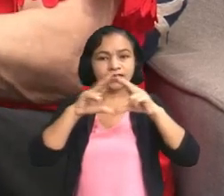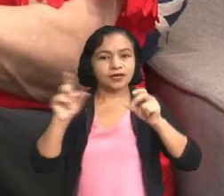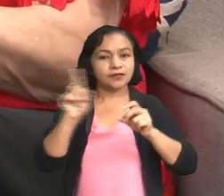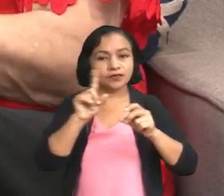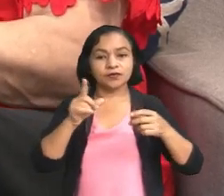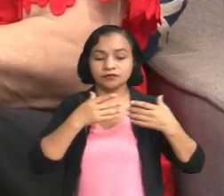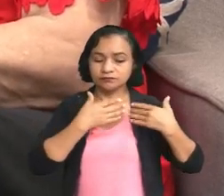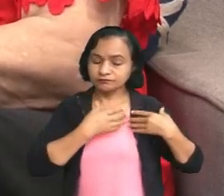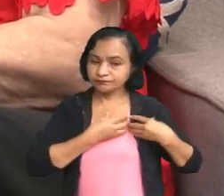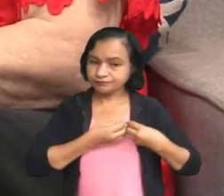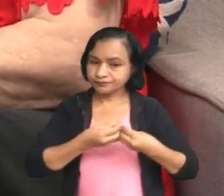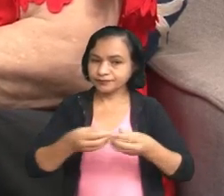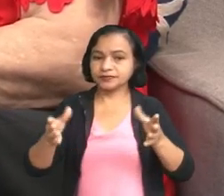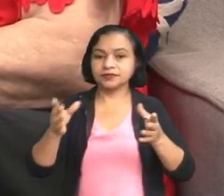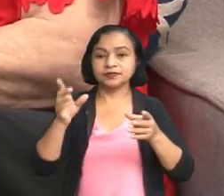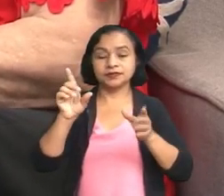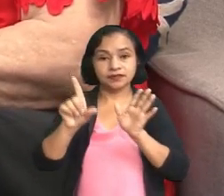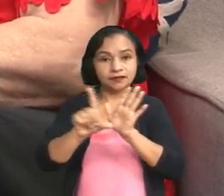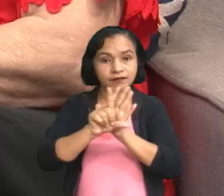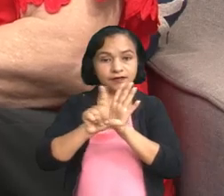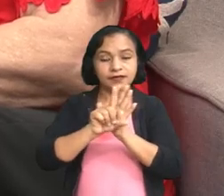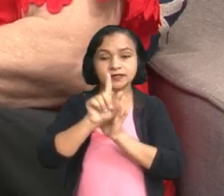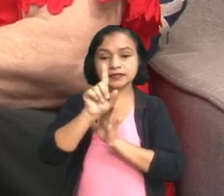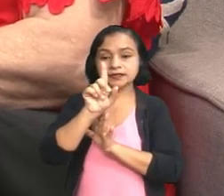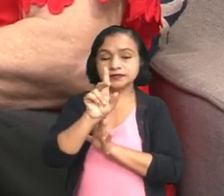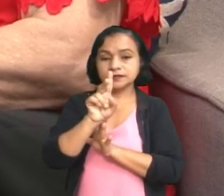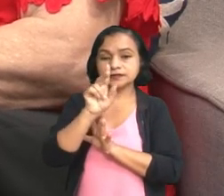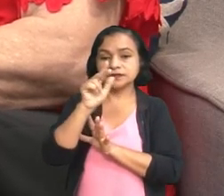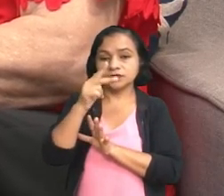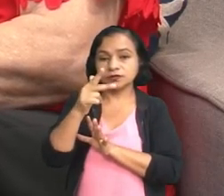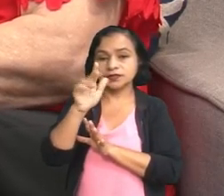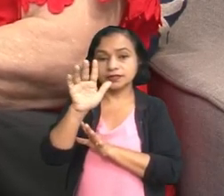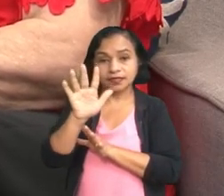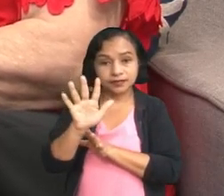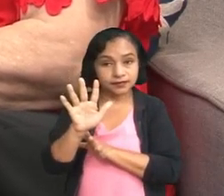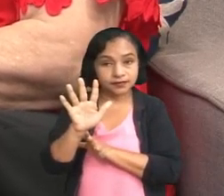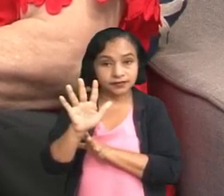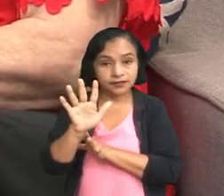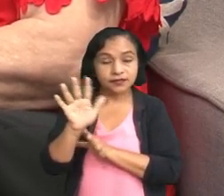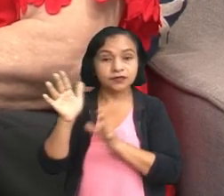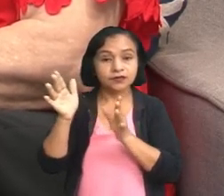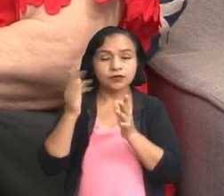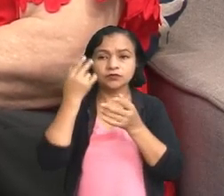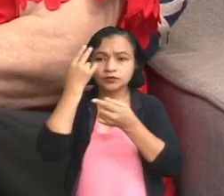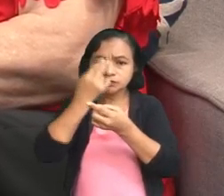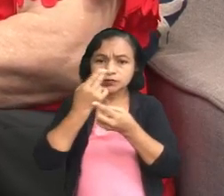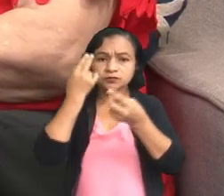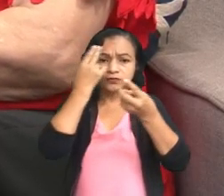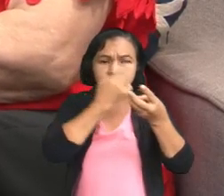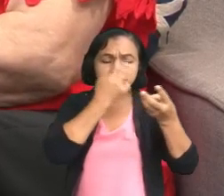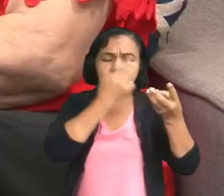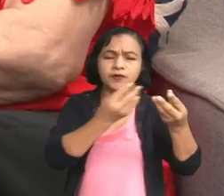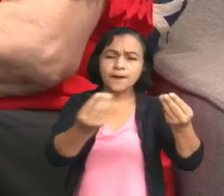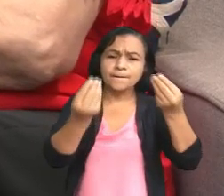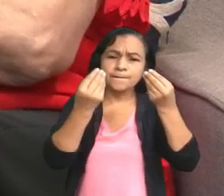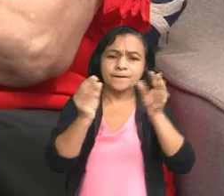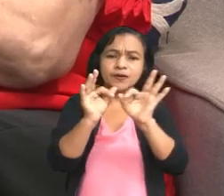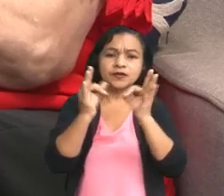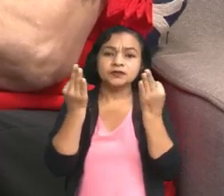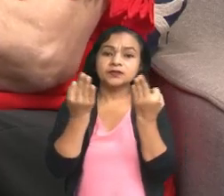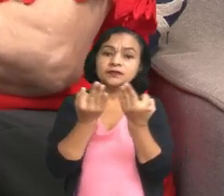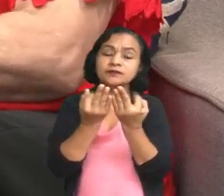Entonces, esta ley, la 985, que fue tan bien consultada, la familia dice: